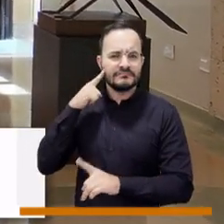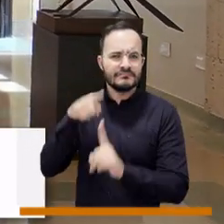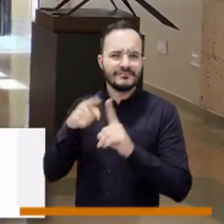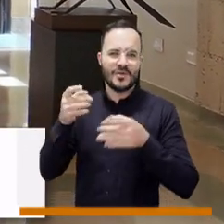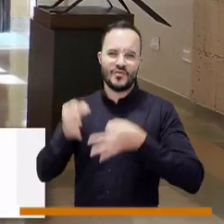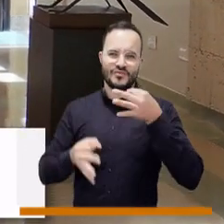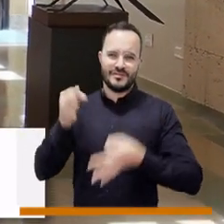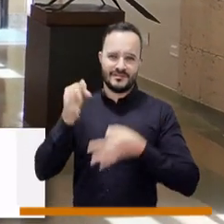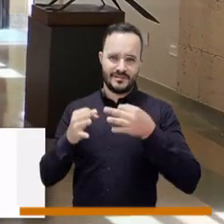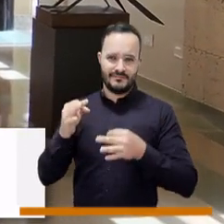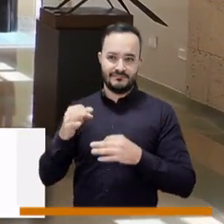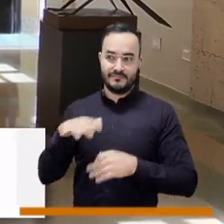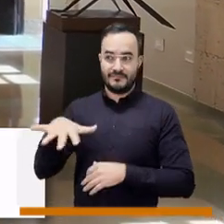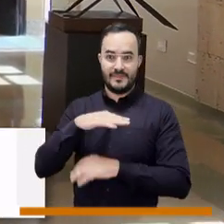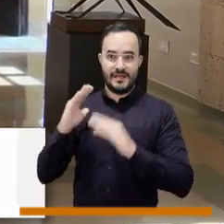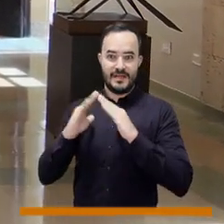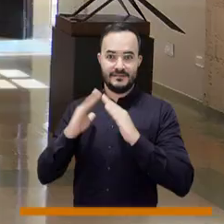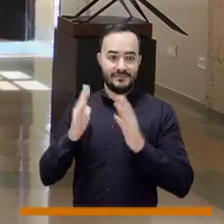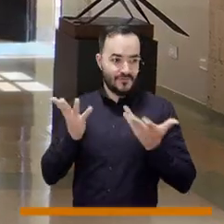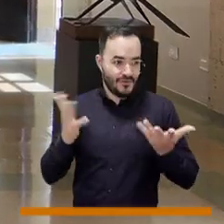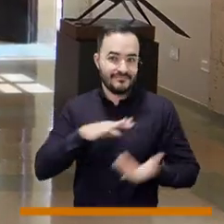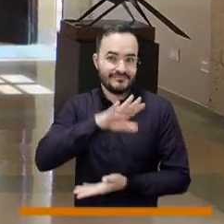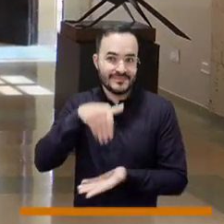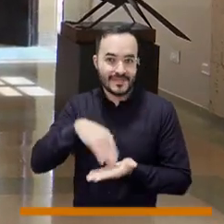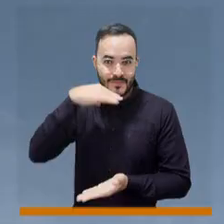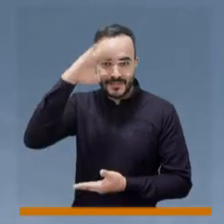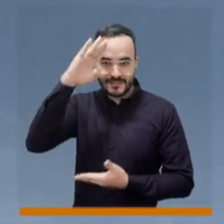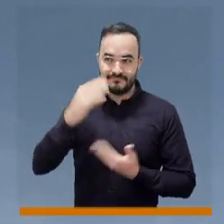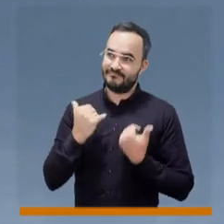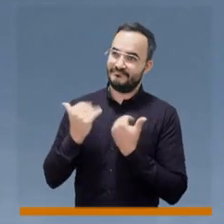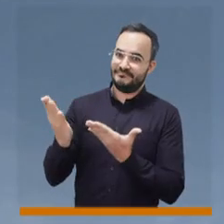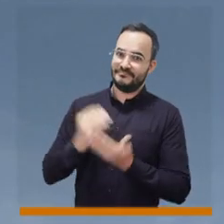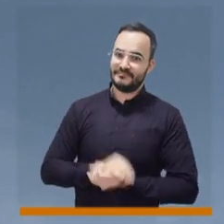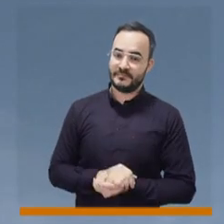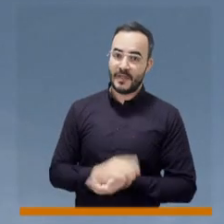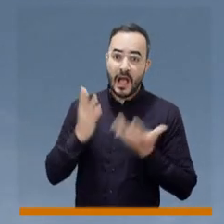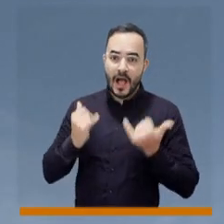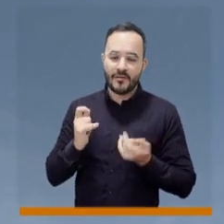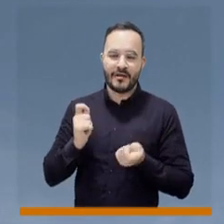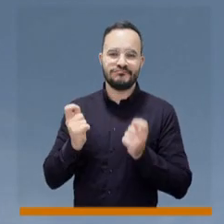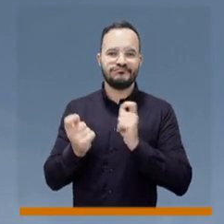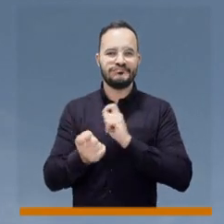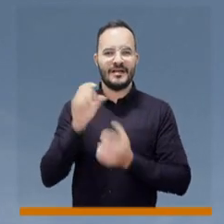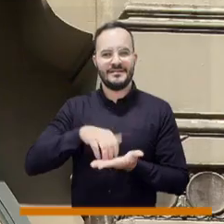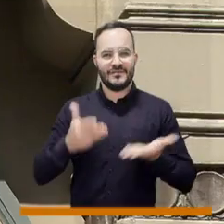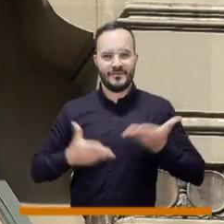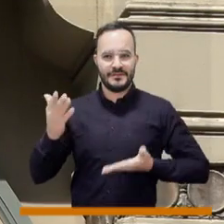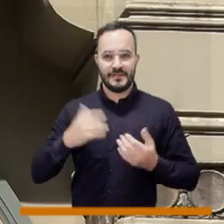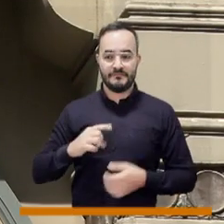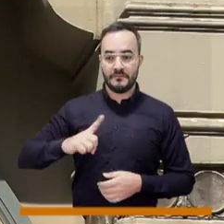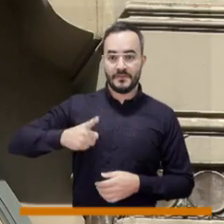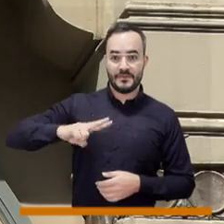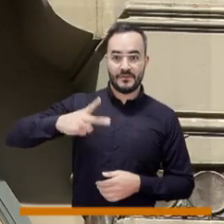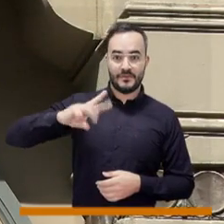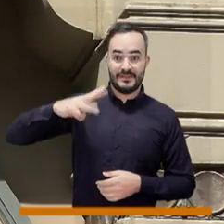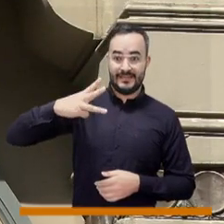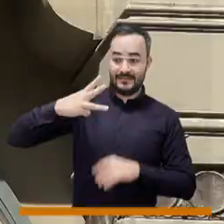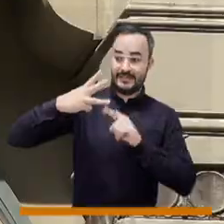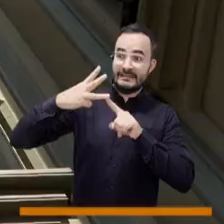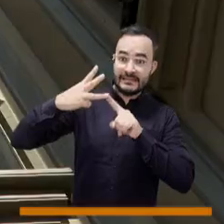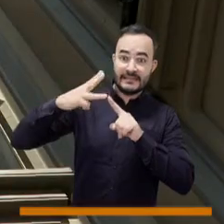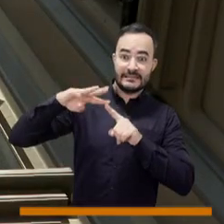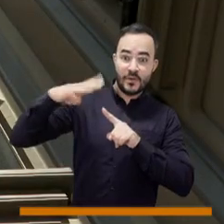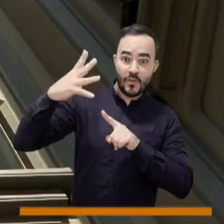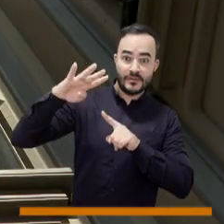aquí en pleno centro de Medellín. Ahora es un centro comercial que alberga en el piso 3, 4 y 5